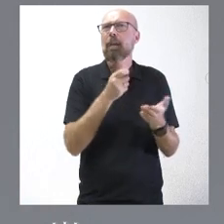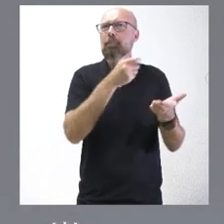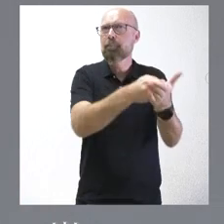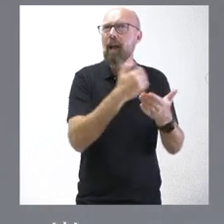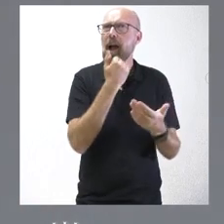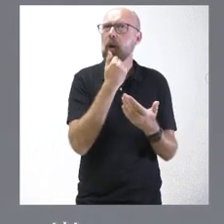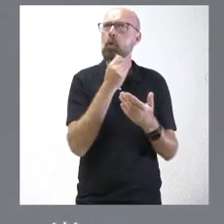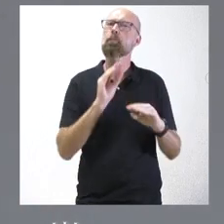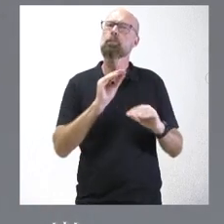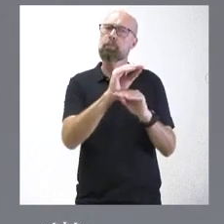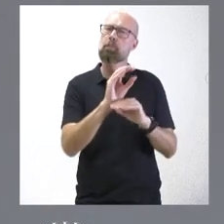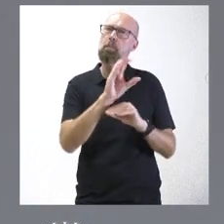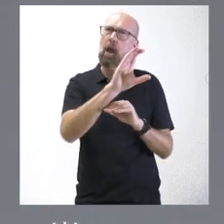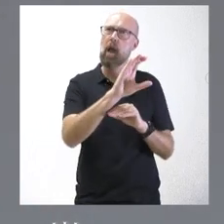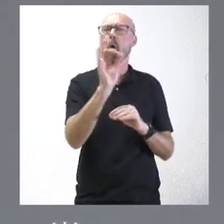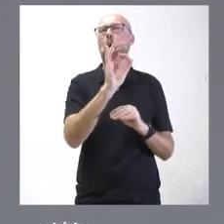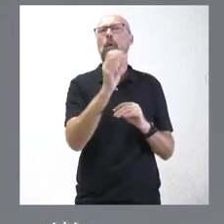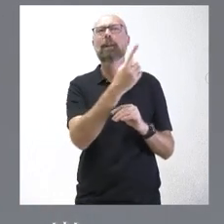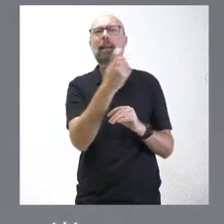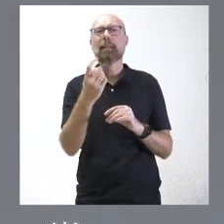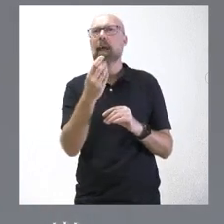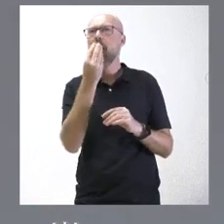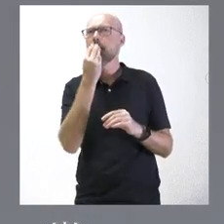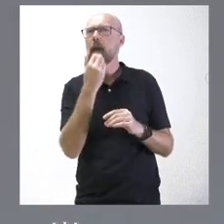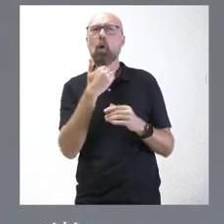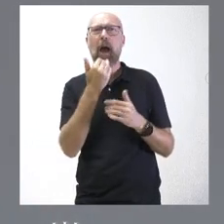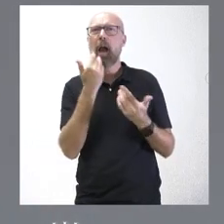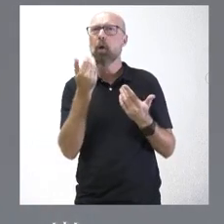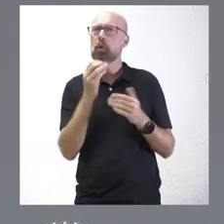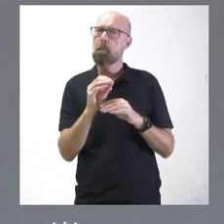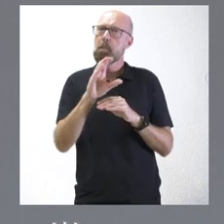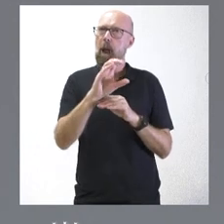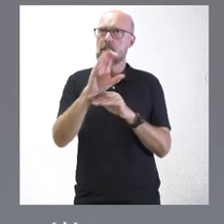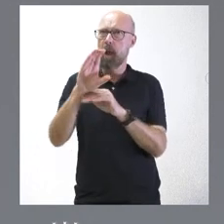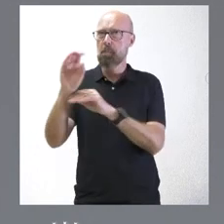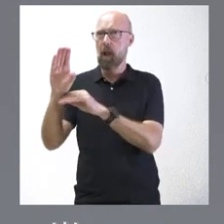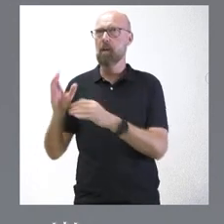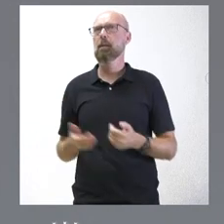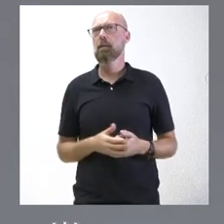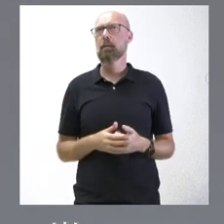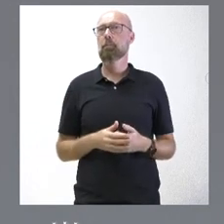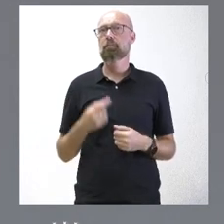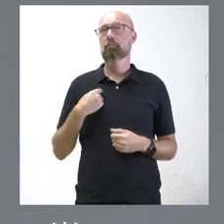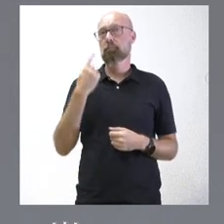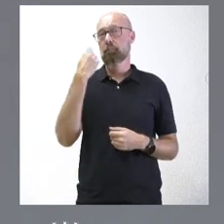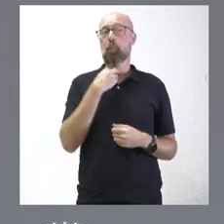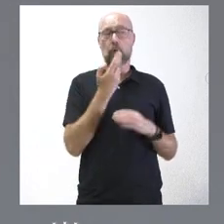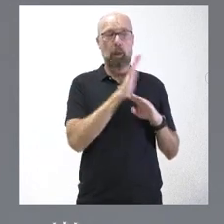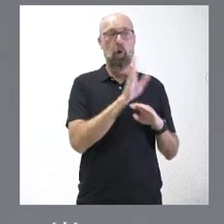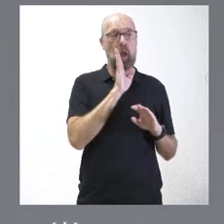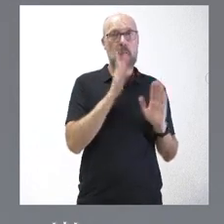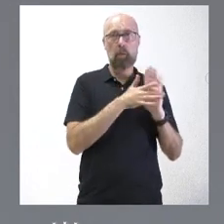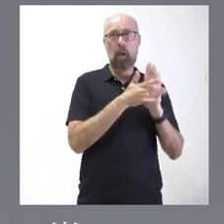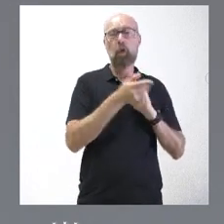o alimentación básica que pudieran necesitar como dice el portavoz es de Castilla y león estamos muy